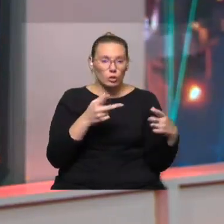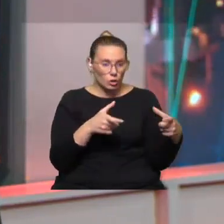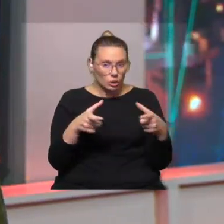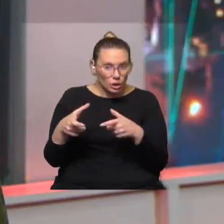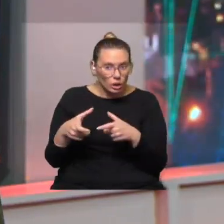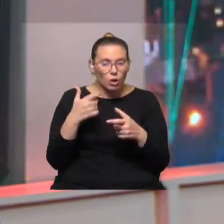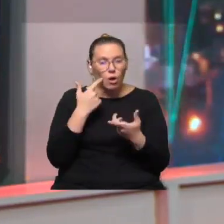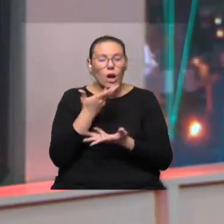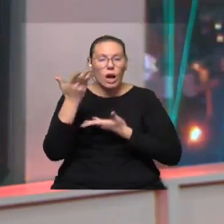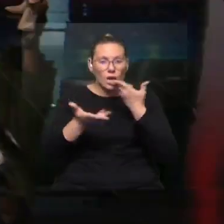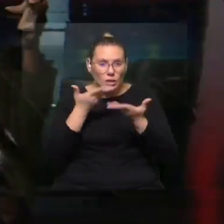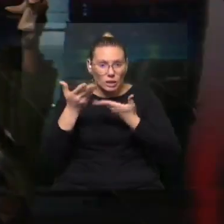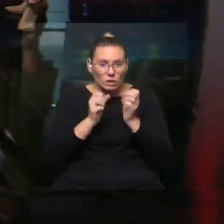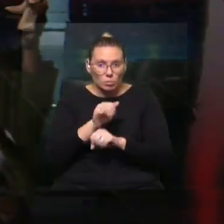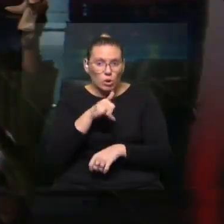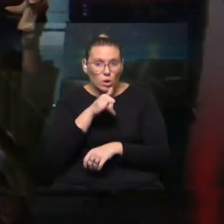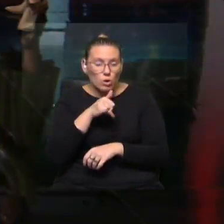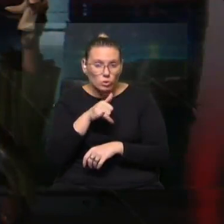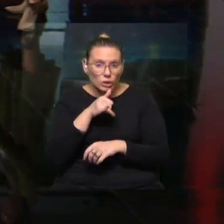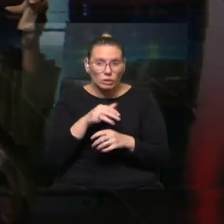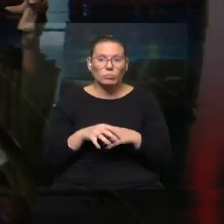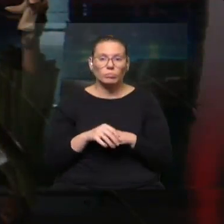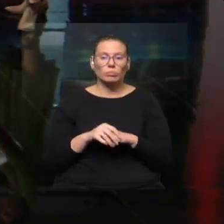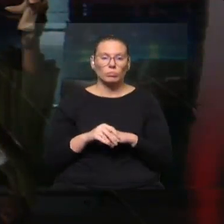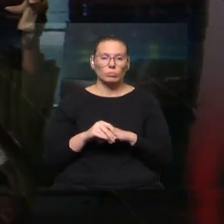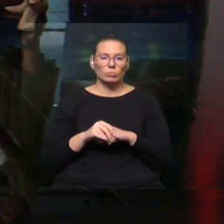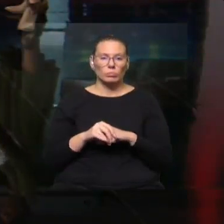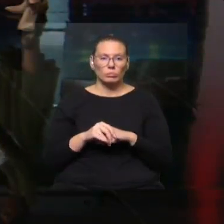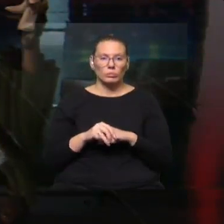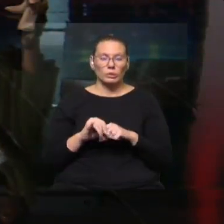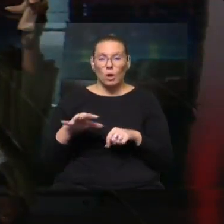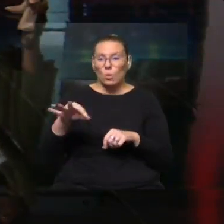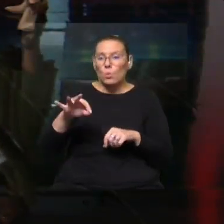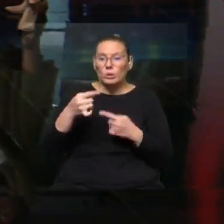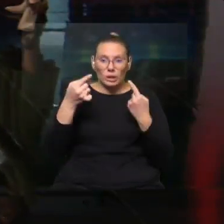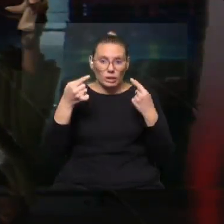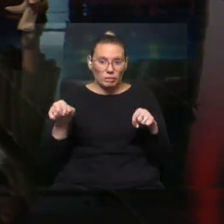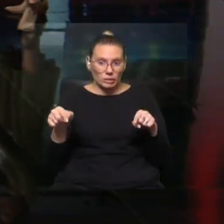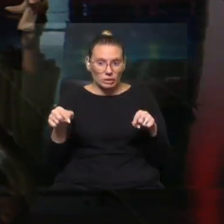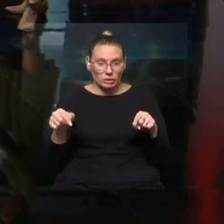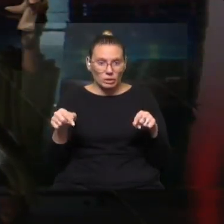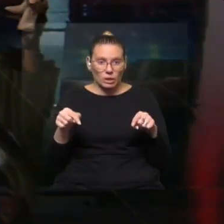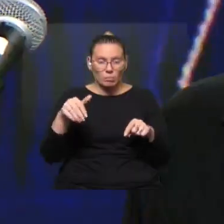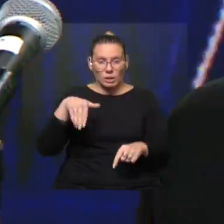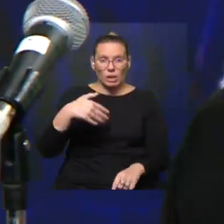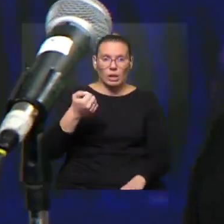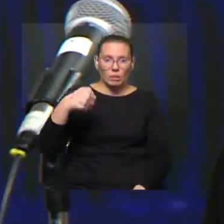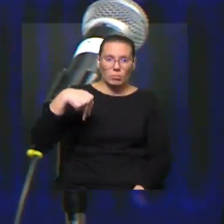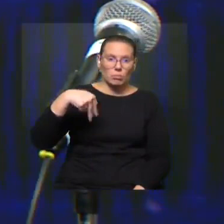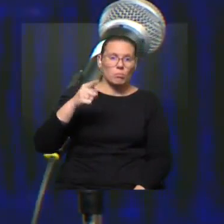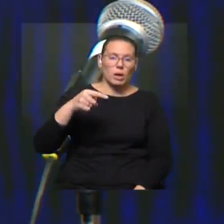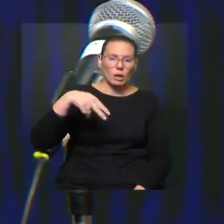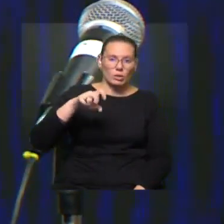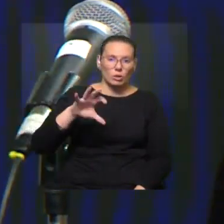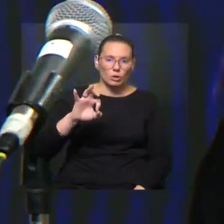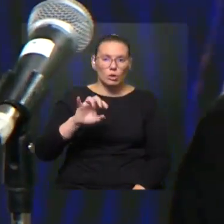ahora se puede contar un poco sí claro claro la única diferencia Es que para para magnolio no vamos a trabajar con